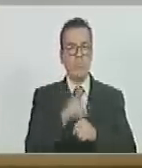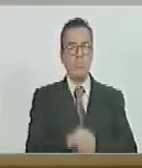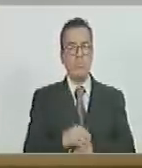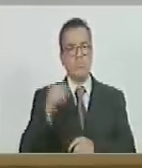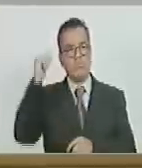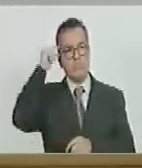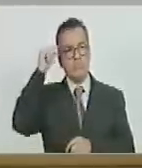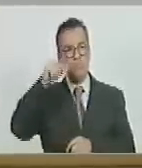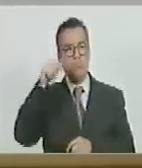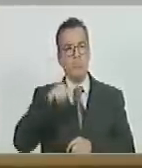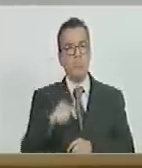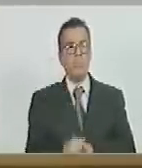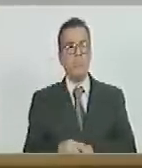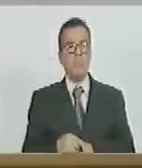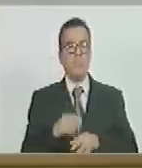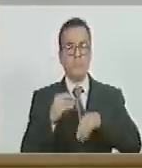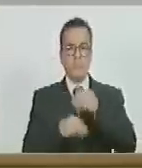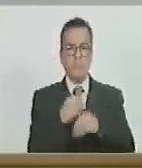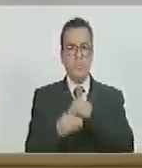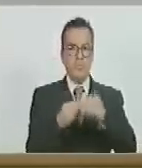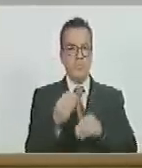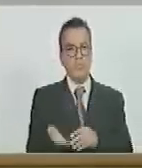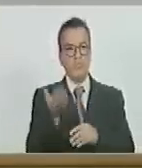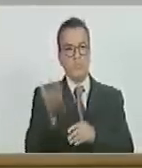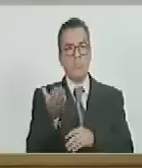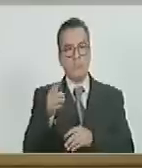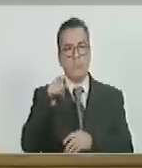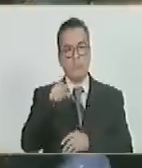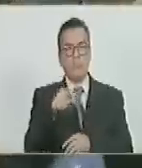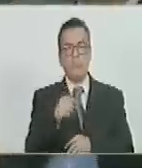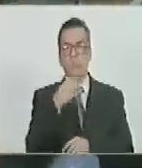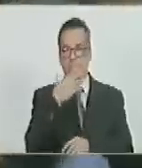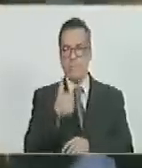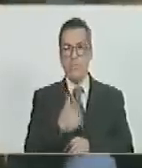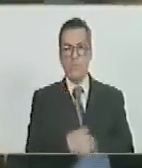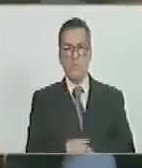hoy rinde tan importante fruto.